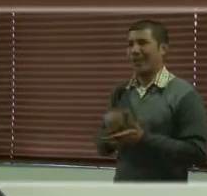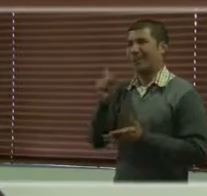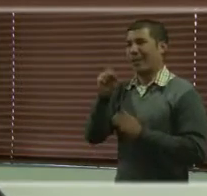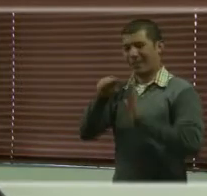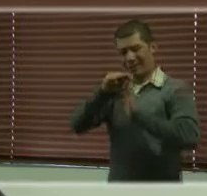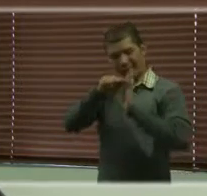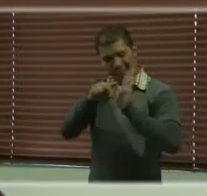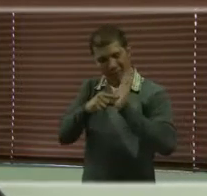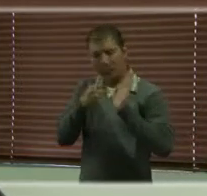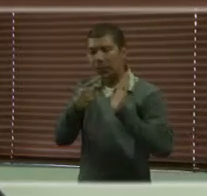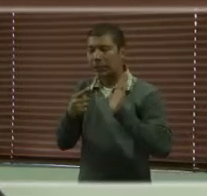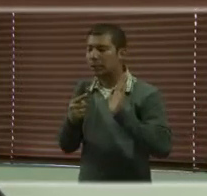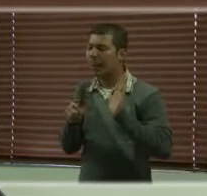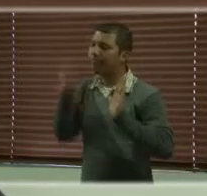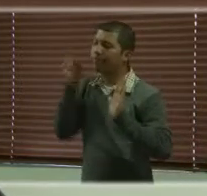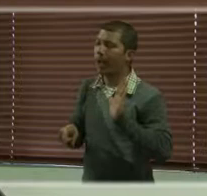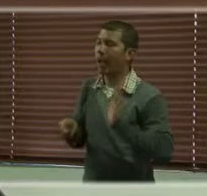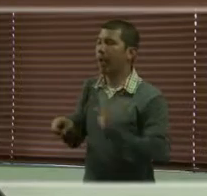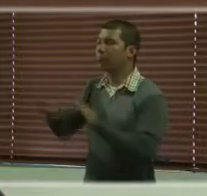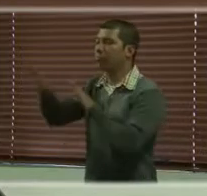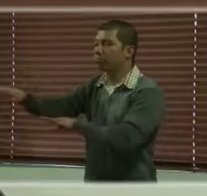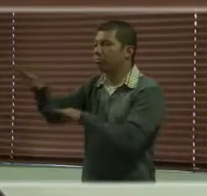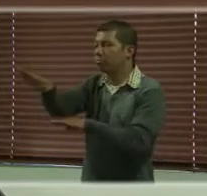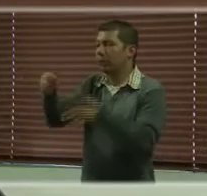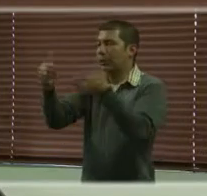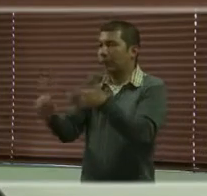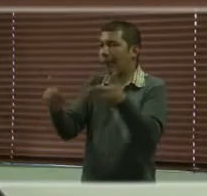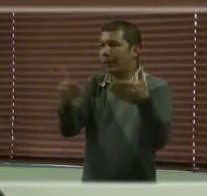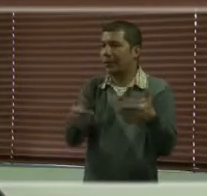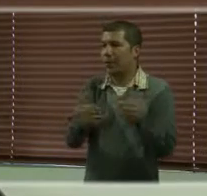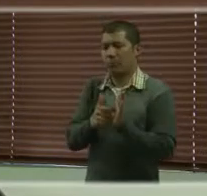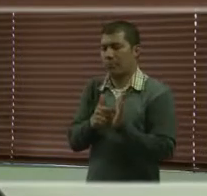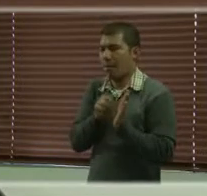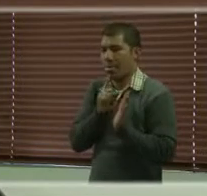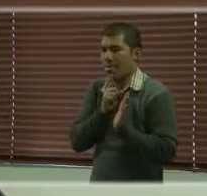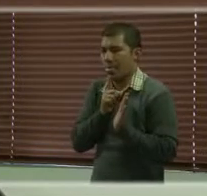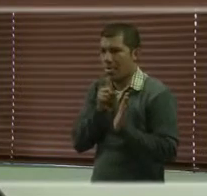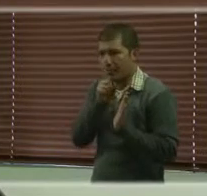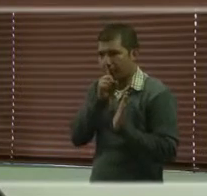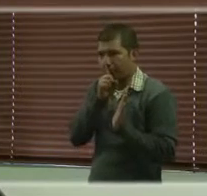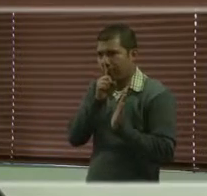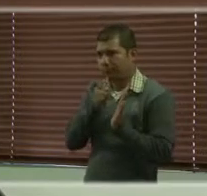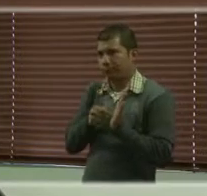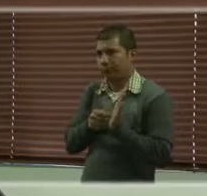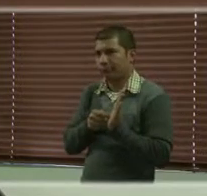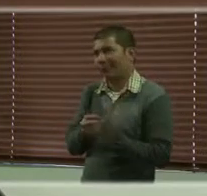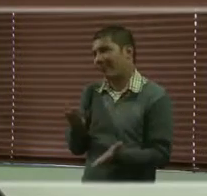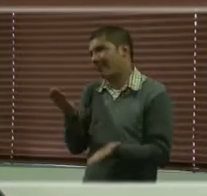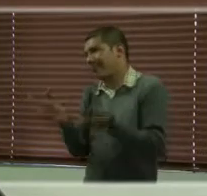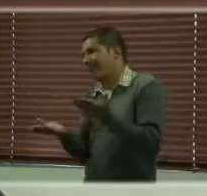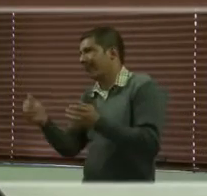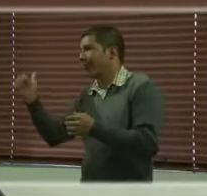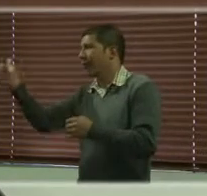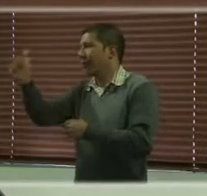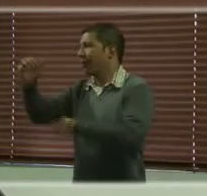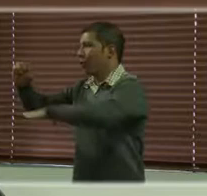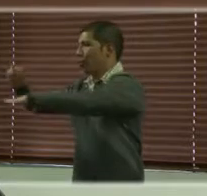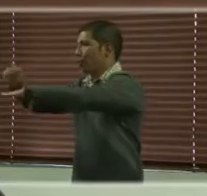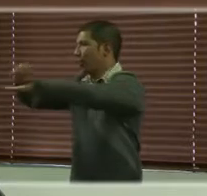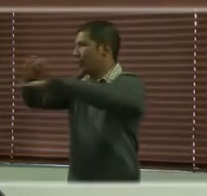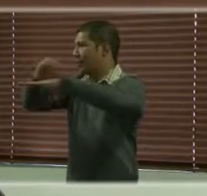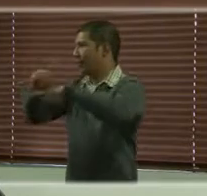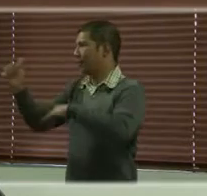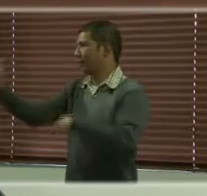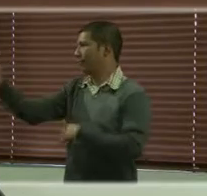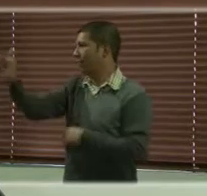sido algo fortuito y depende mucho de la incidencia que las organizaciones hagan dentro de